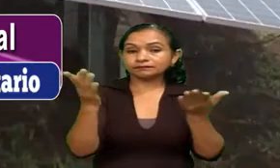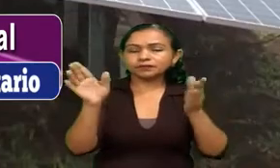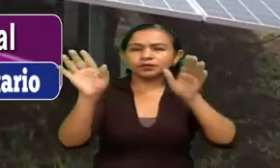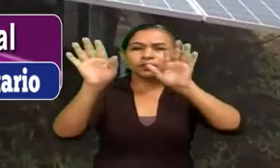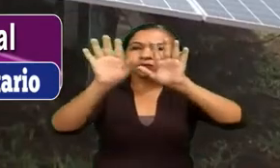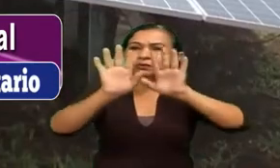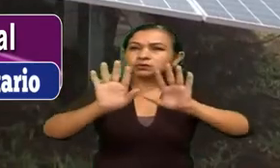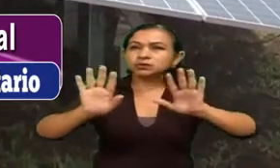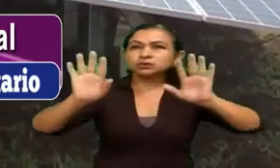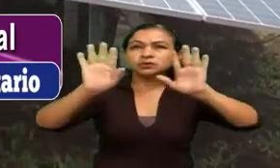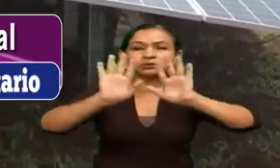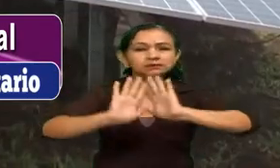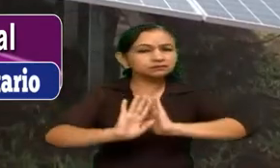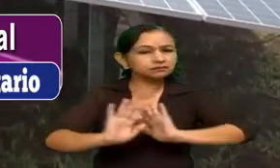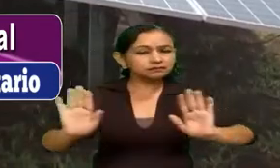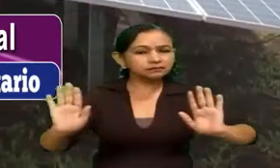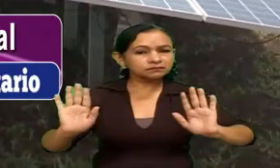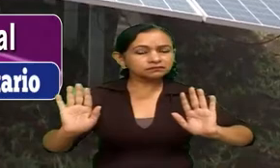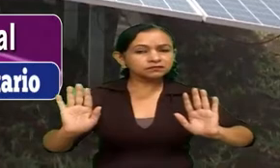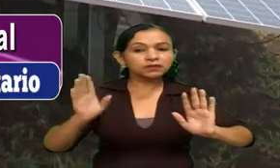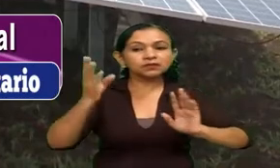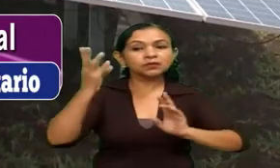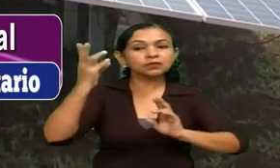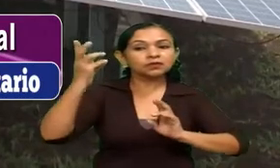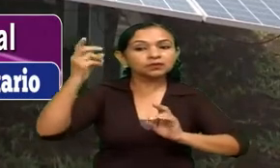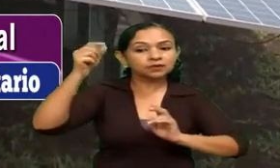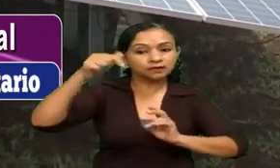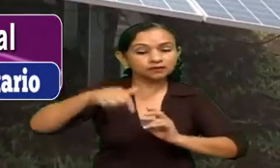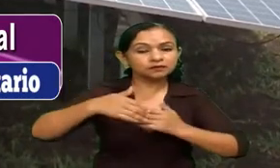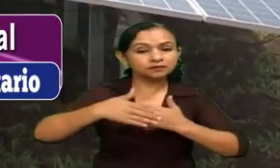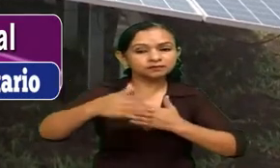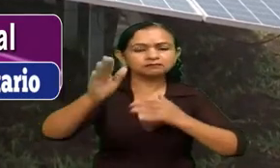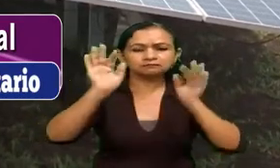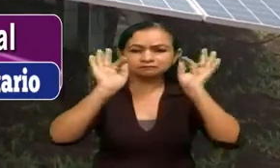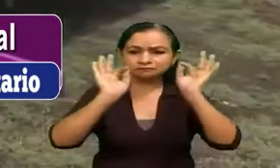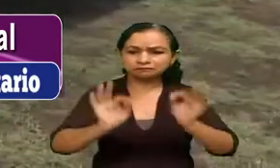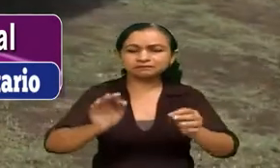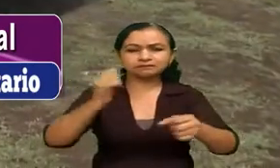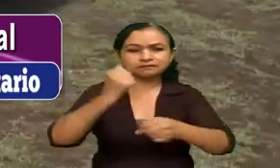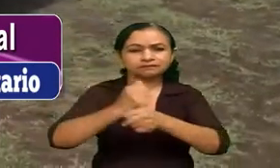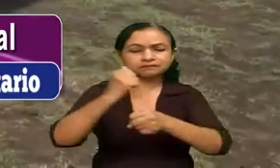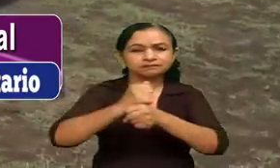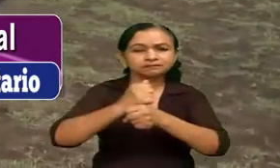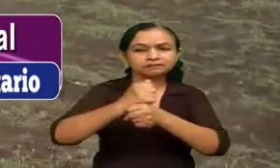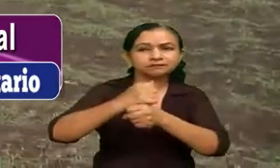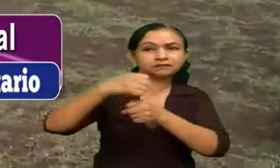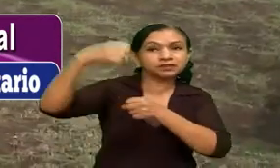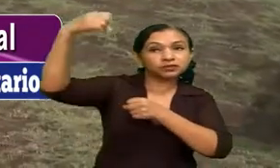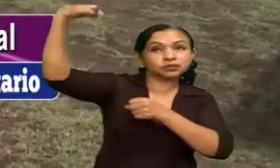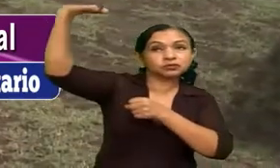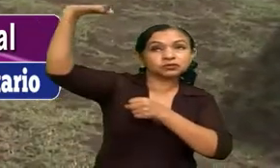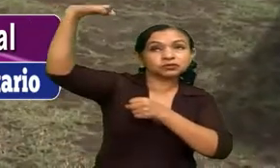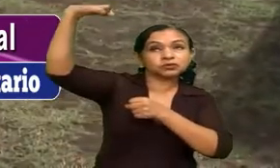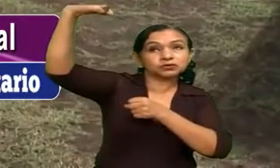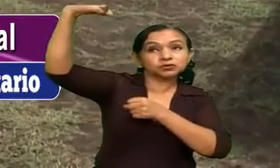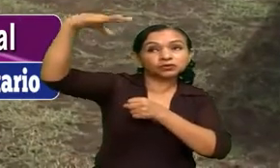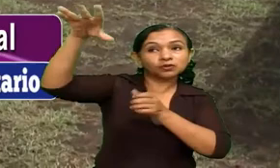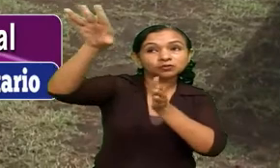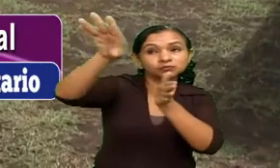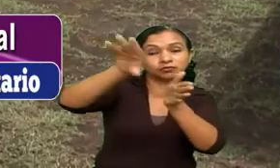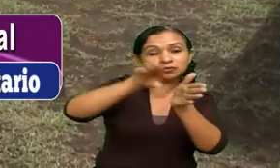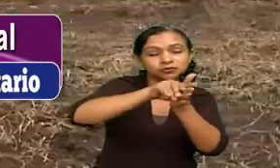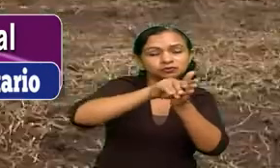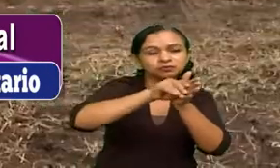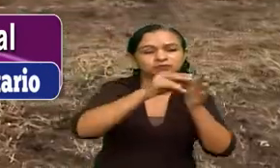¿verdad? Pero hasta la fecha hemos visto que está funcionando bien, sin ningún problema. En el día pasa entregando